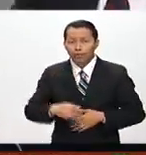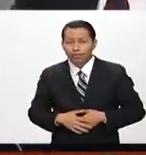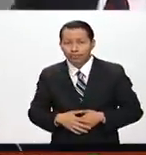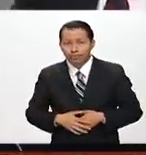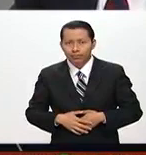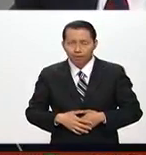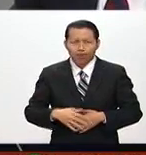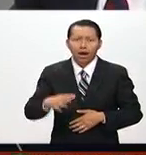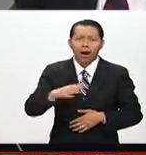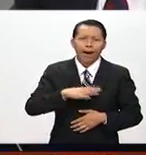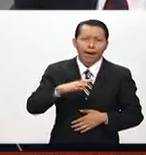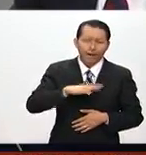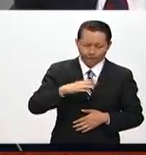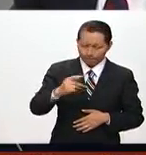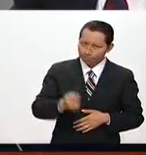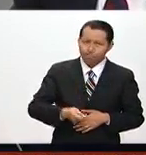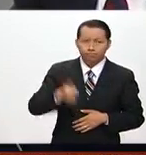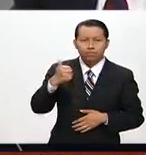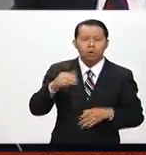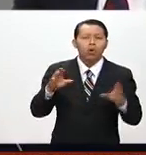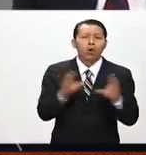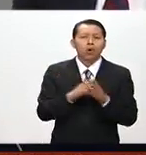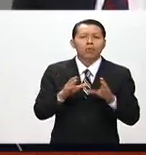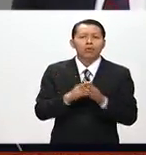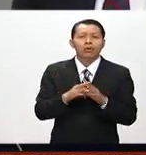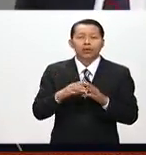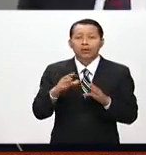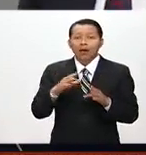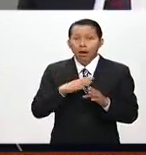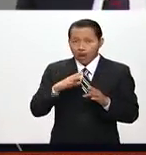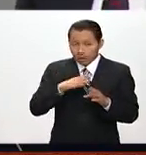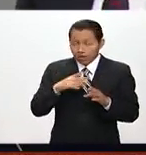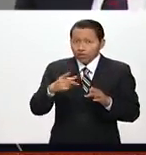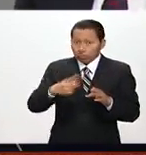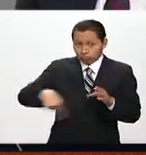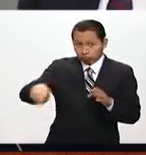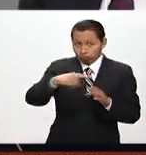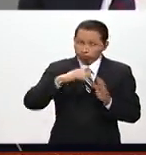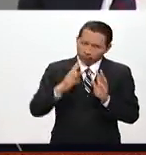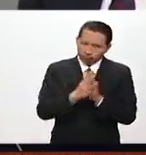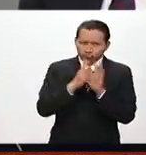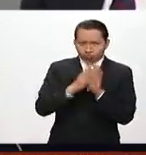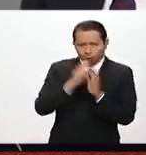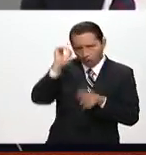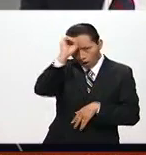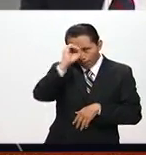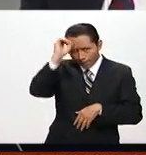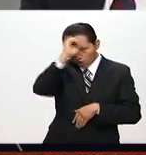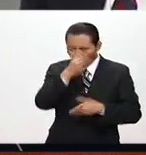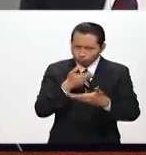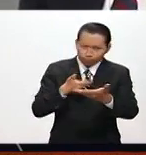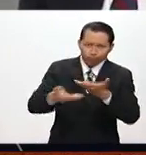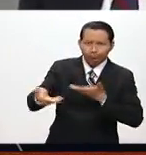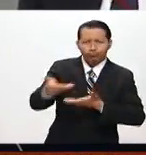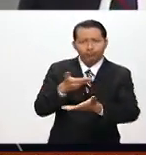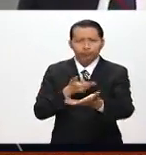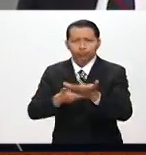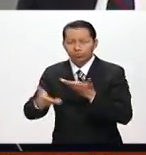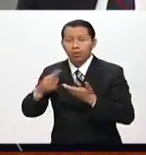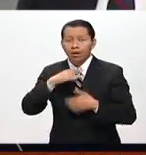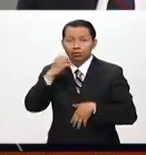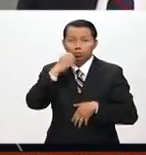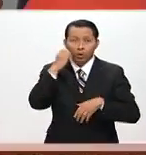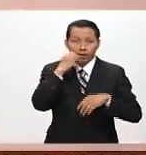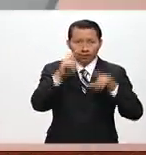primera vez, esto también será consultado y escucharemos su opinión de los maestros y de las escuelas